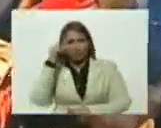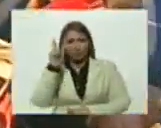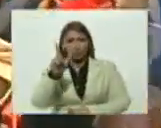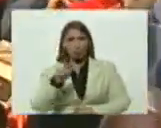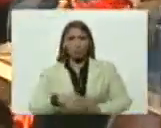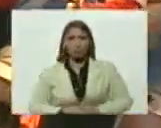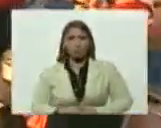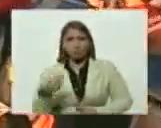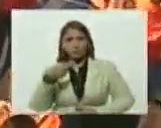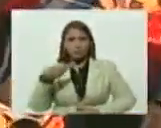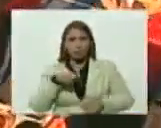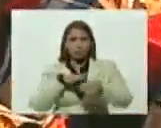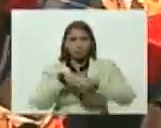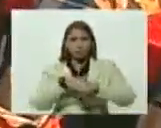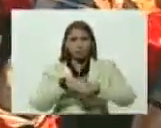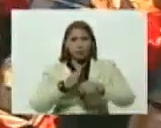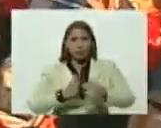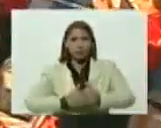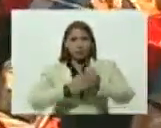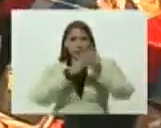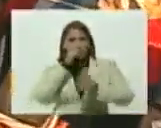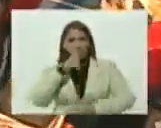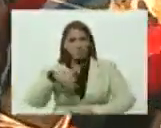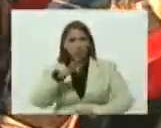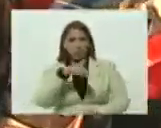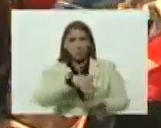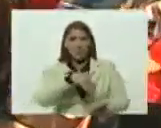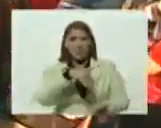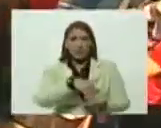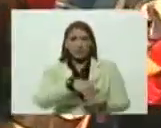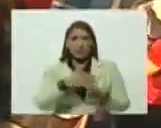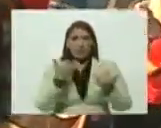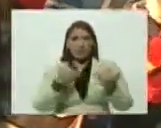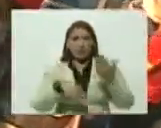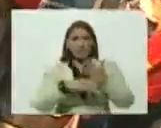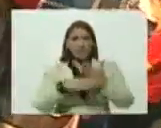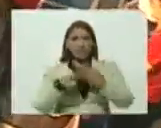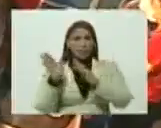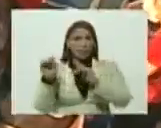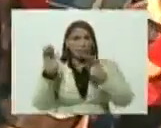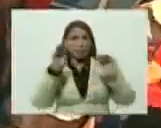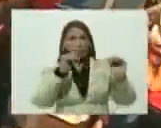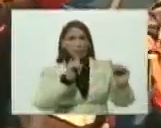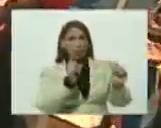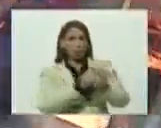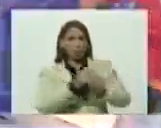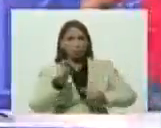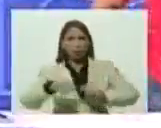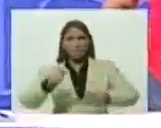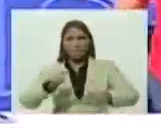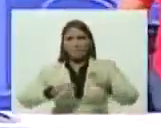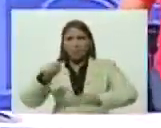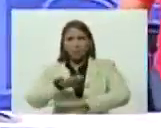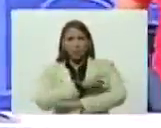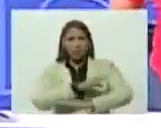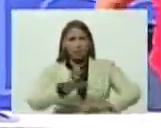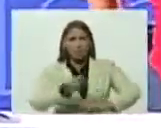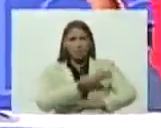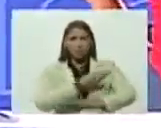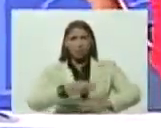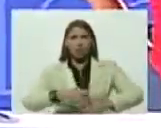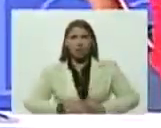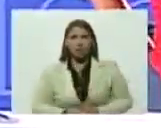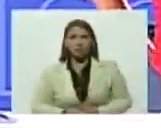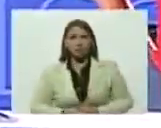Héctor Rodríguez, líder del pueblo de Miranda. Y ahora vamos a despedir con tambor, con canto, con música